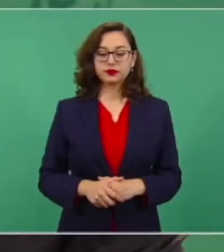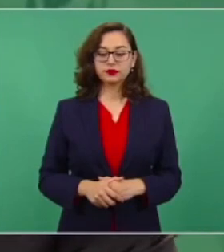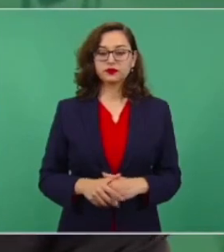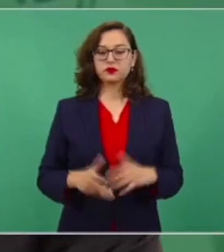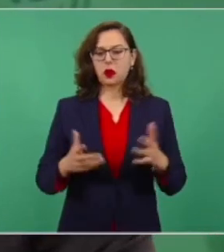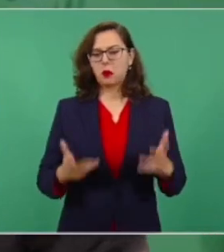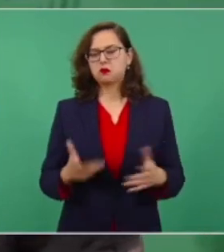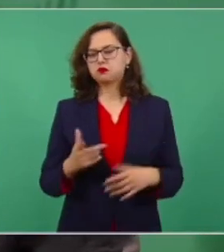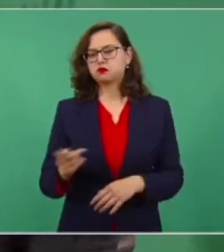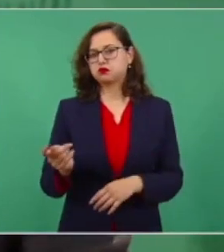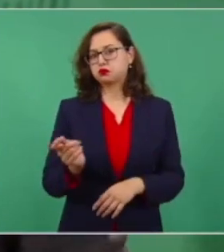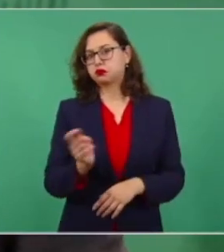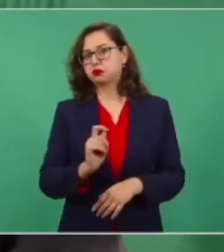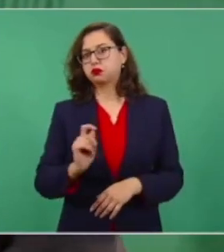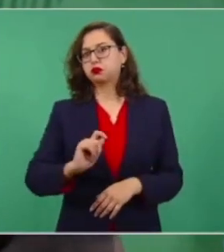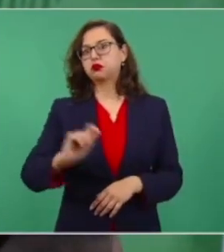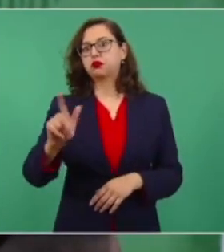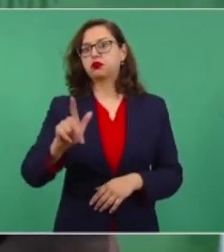nivel profesional,